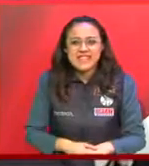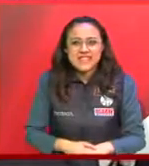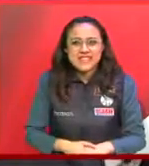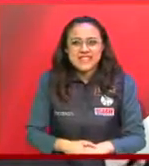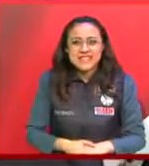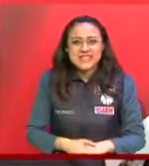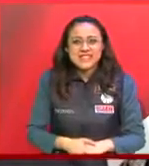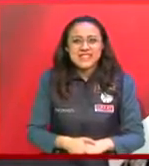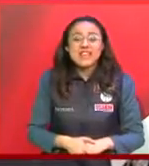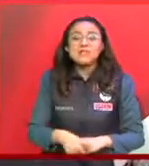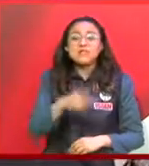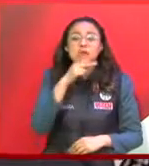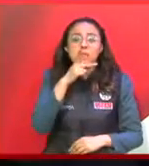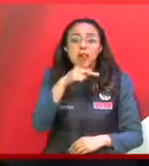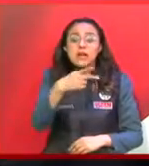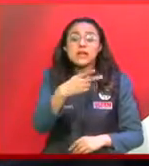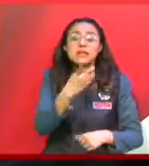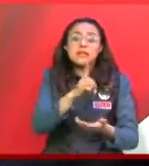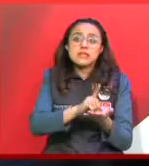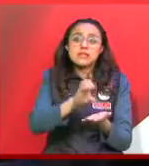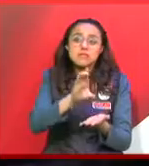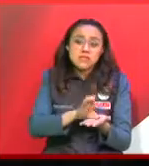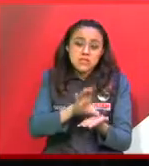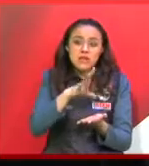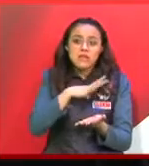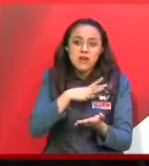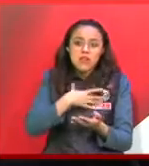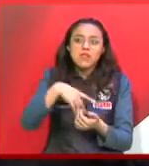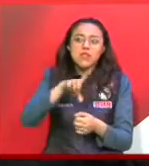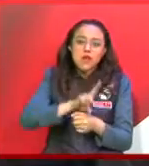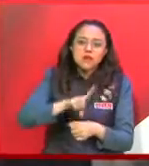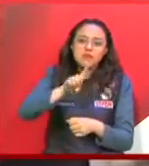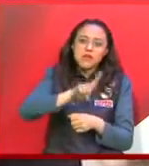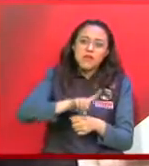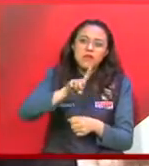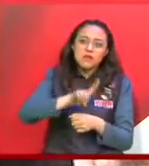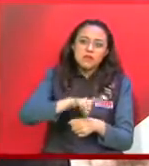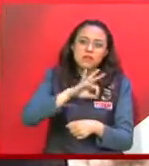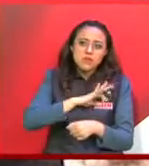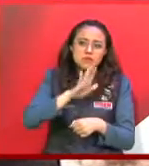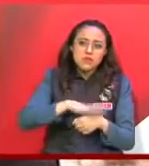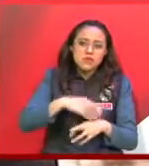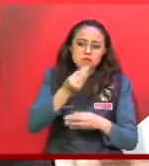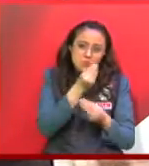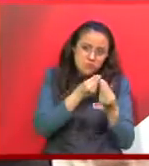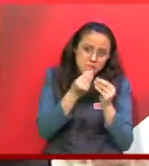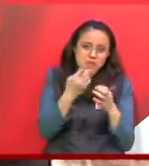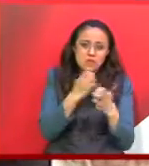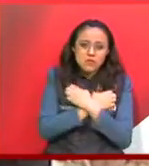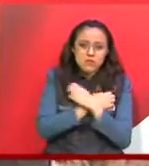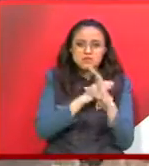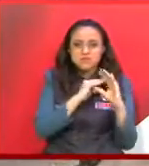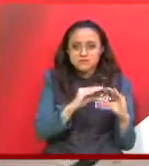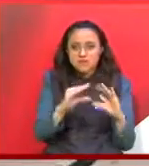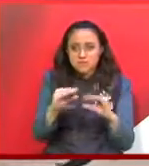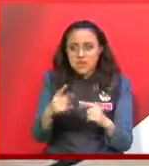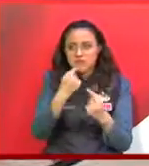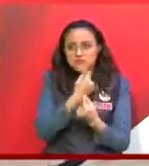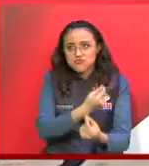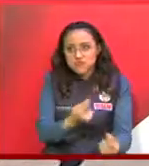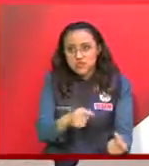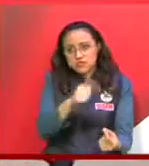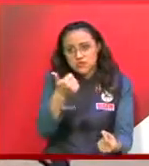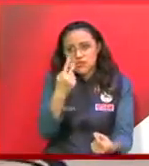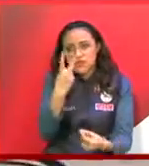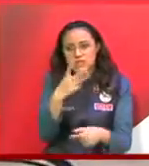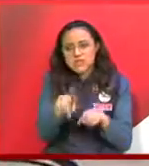Su padre, quien sufre discapacidad, no deja de luchar todos los días para poder ofrecerles alimento y educación, tanto a ellas como a sus